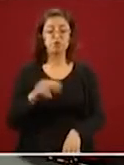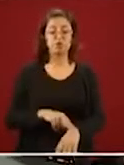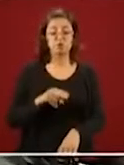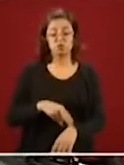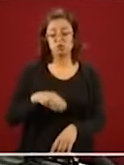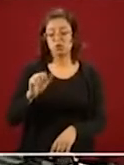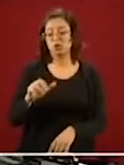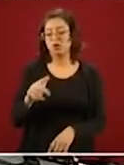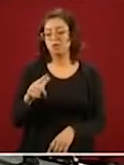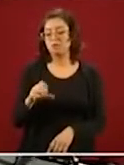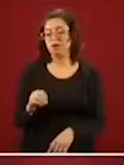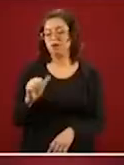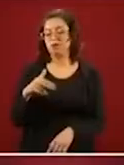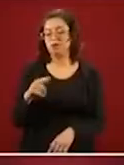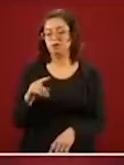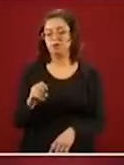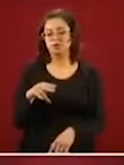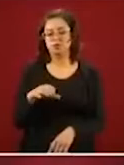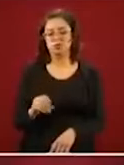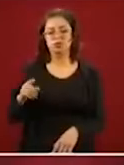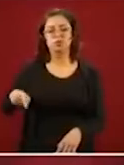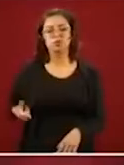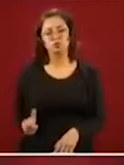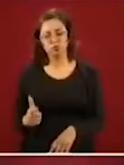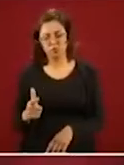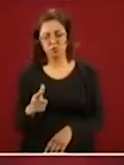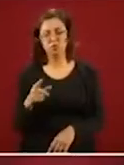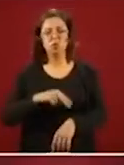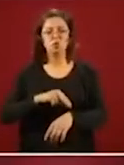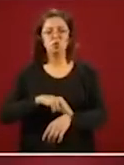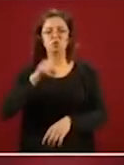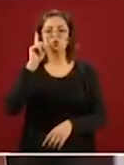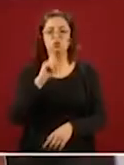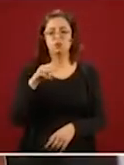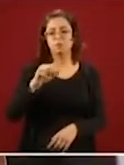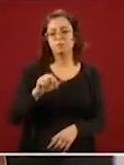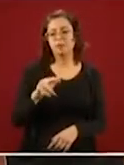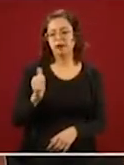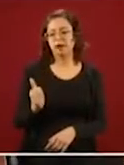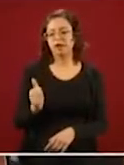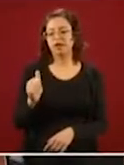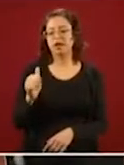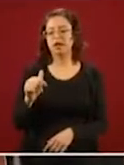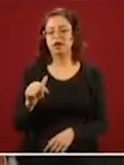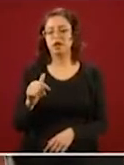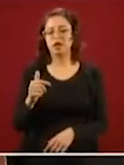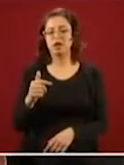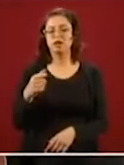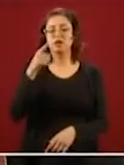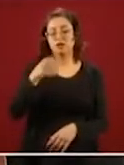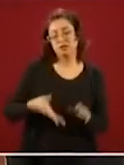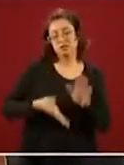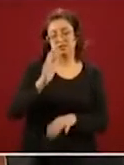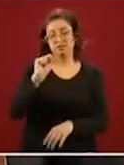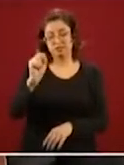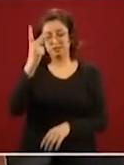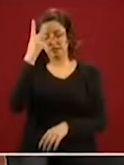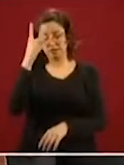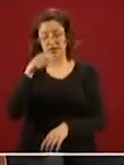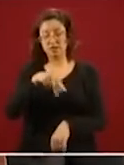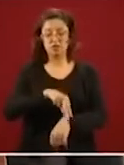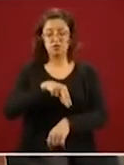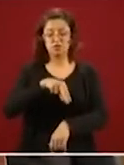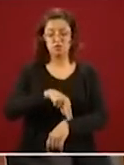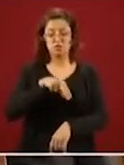Hernández Carrillo a Guanajuato, la doctora María Guadalupe del Rosario Garrido Rojano a San Luis Potosí, el doctor Enrique Leobardo